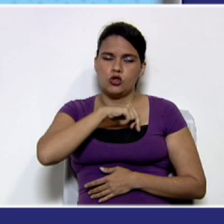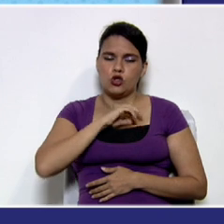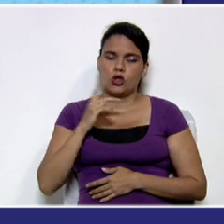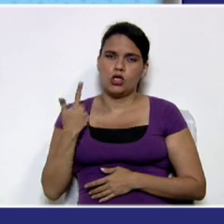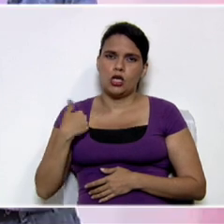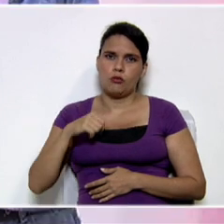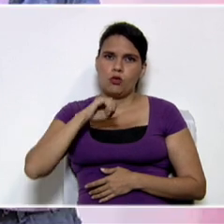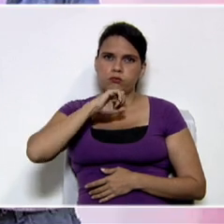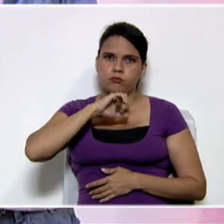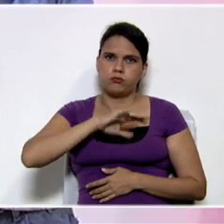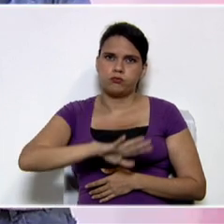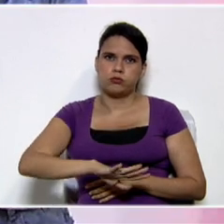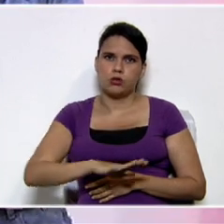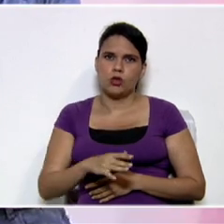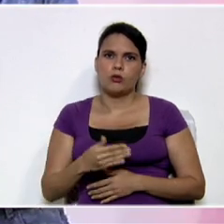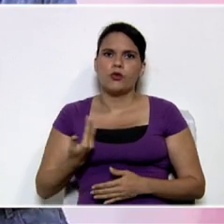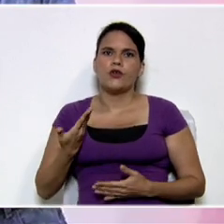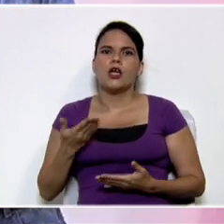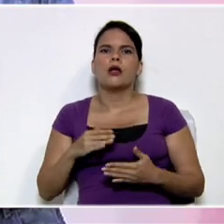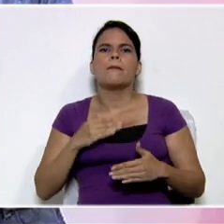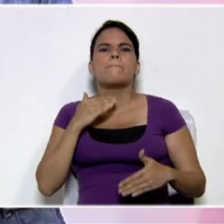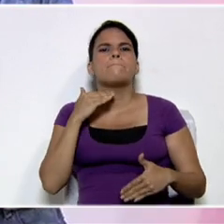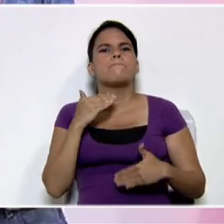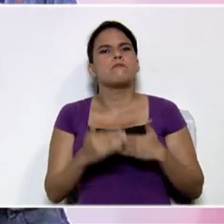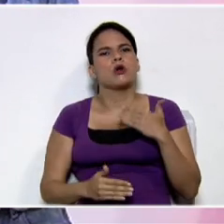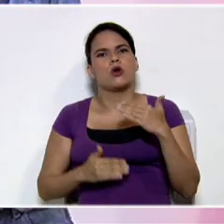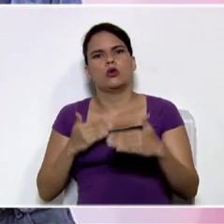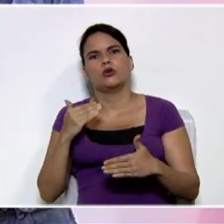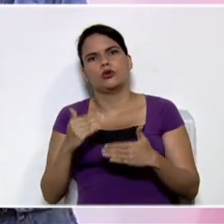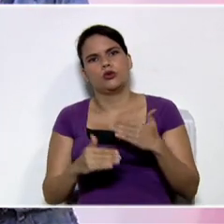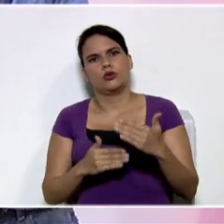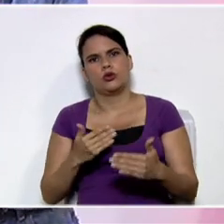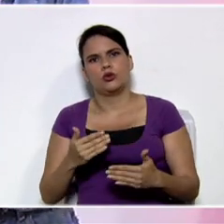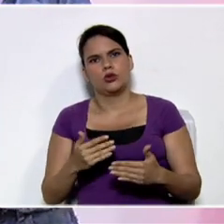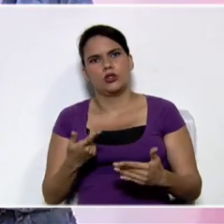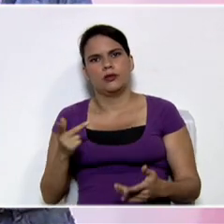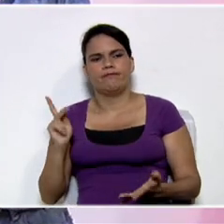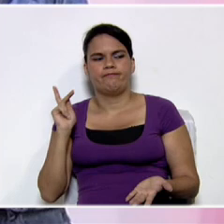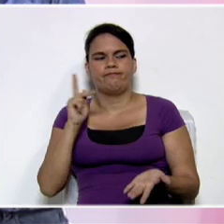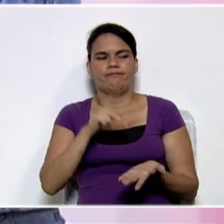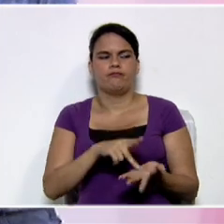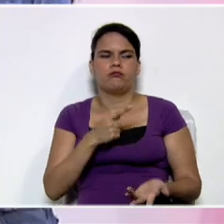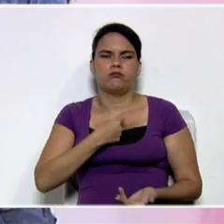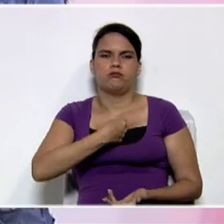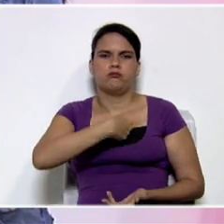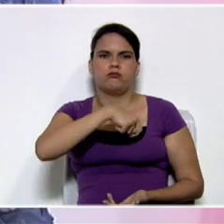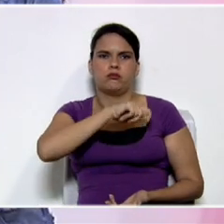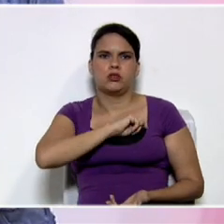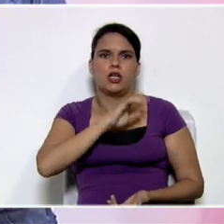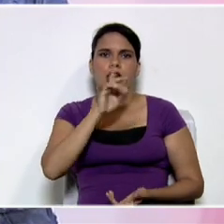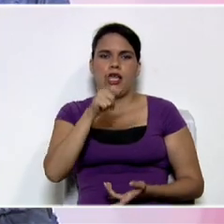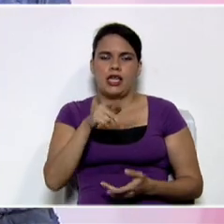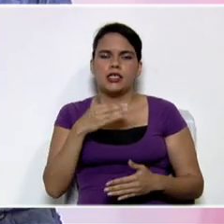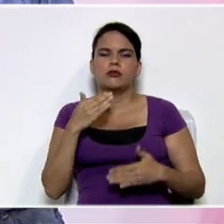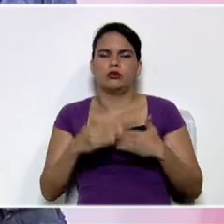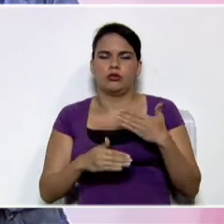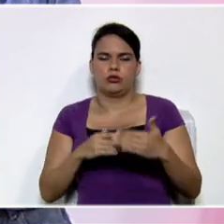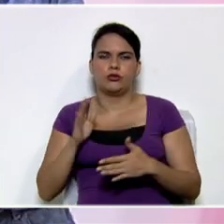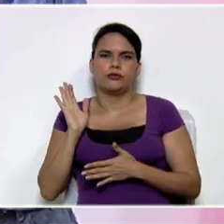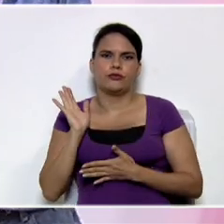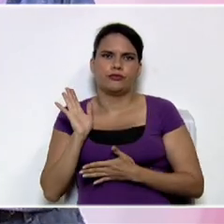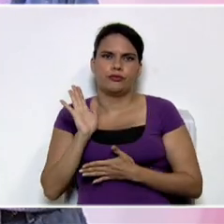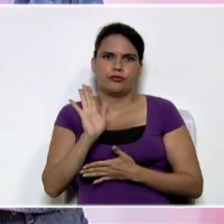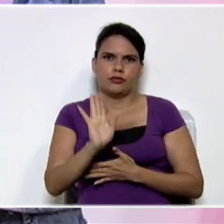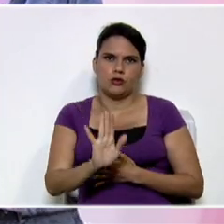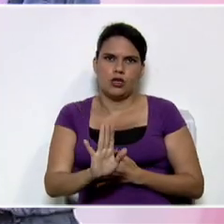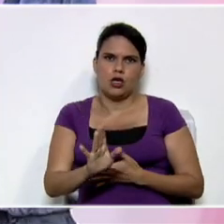factores históricos, como lo fue el proceso de colonización. Ese proceso trajo como consecuencia que la